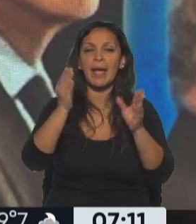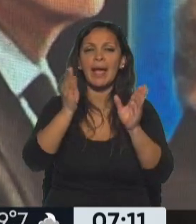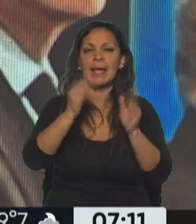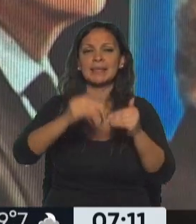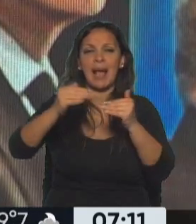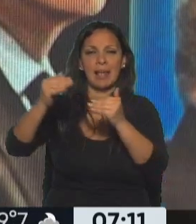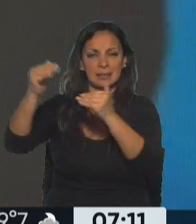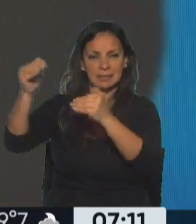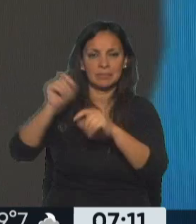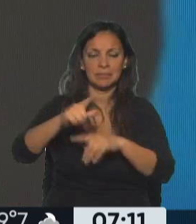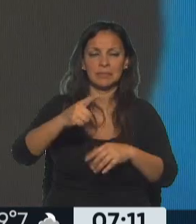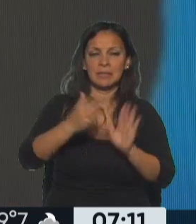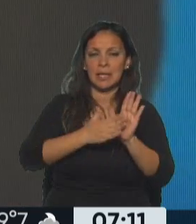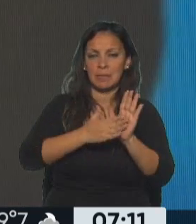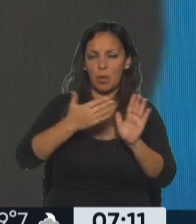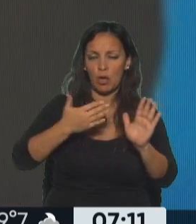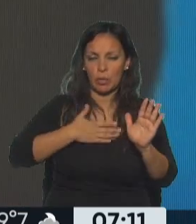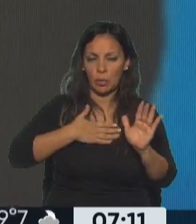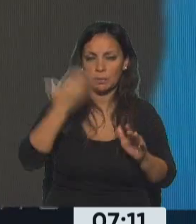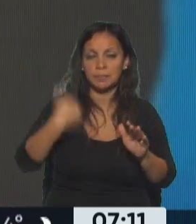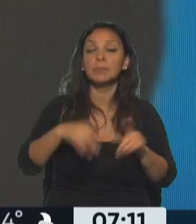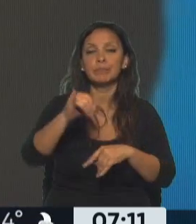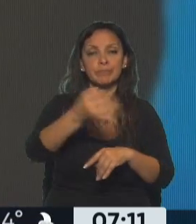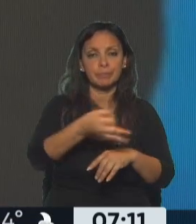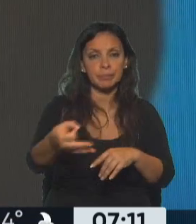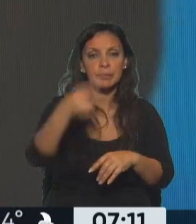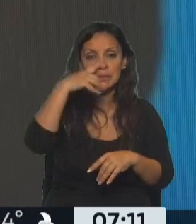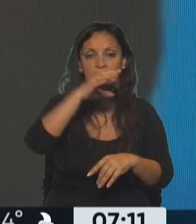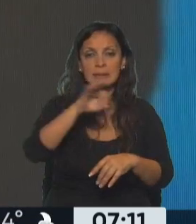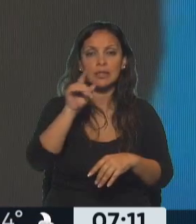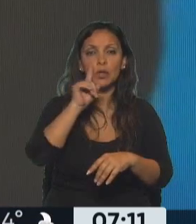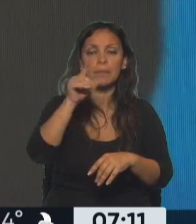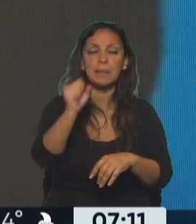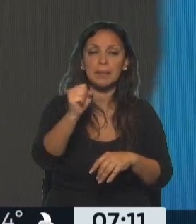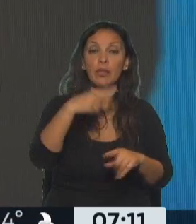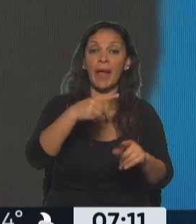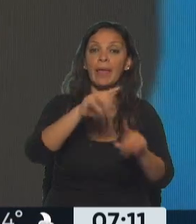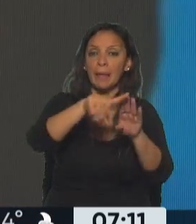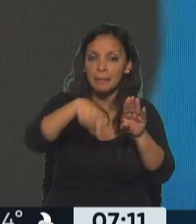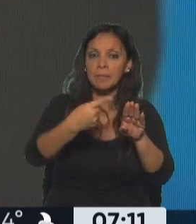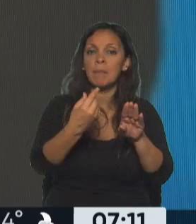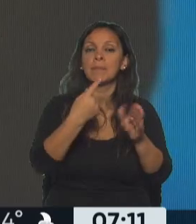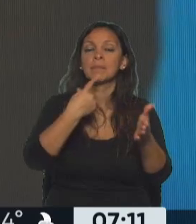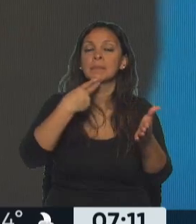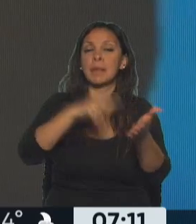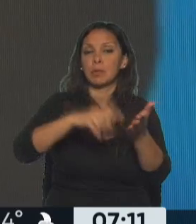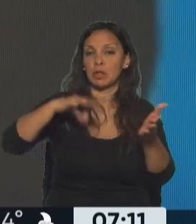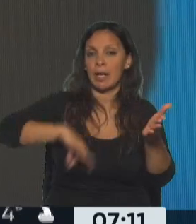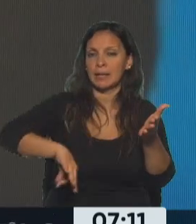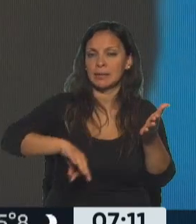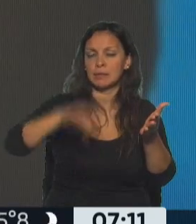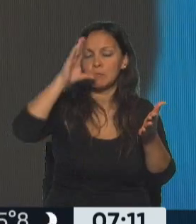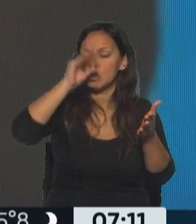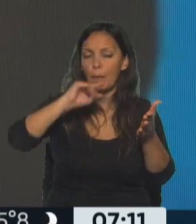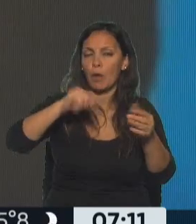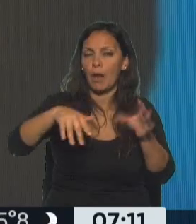¿no? Totalmente. Más de 700.000 pesos, a partir de ahí empezás a tributar ganancias. Antes era 500.000 y pico, no me acuerdo el número